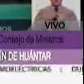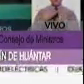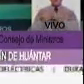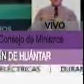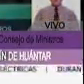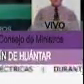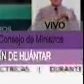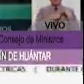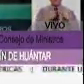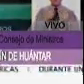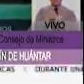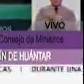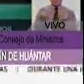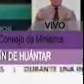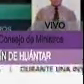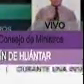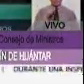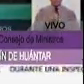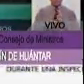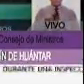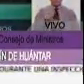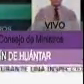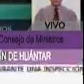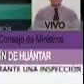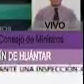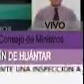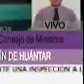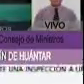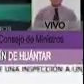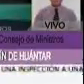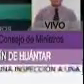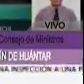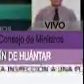responsabilidad de estas personas.